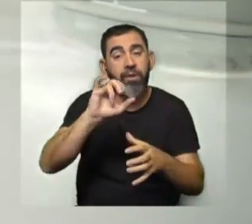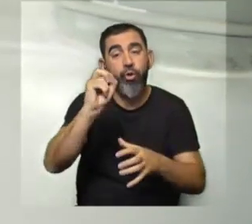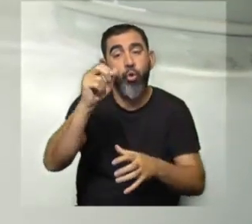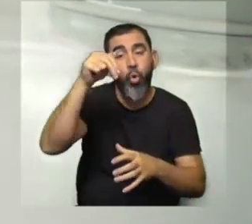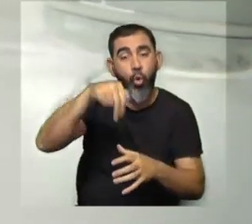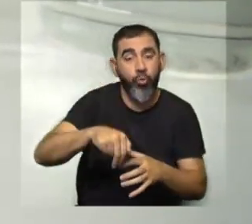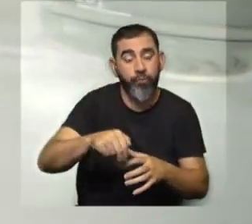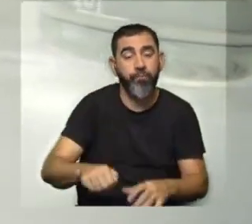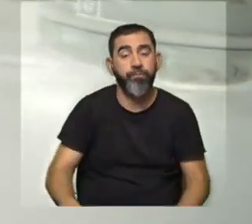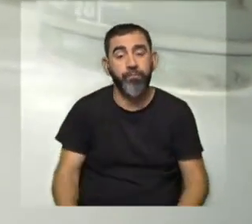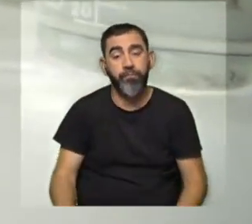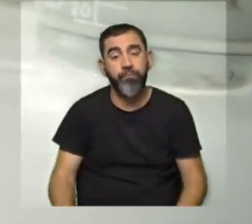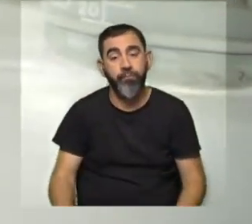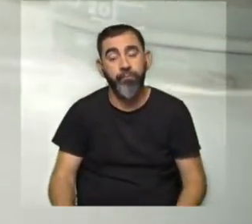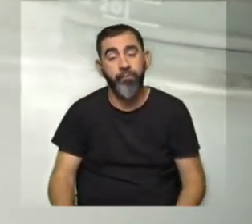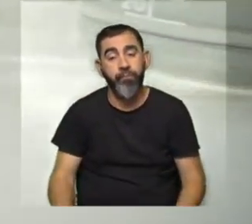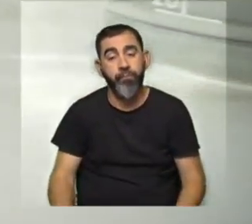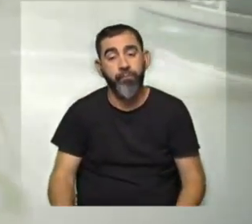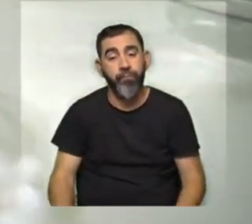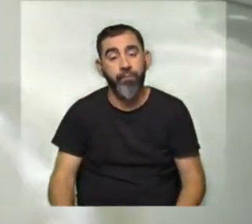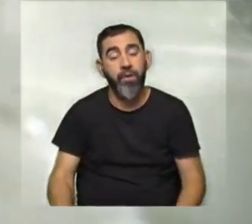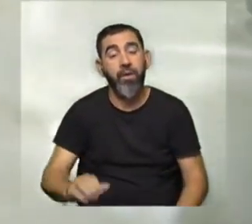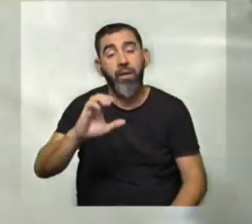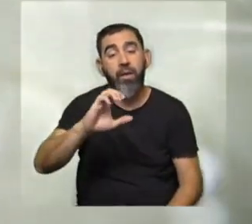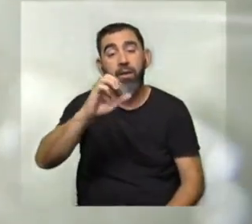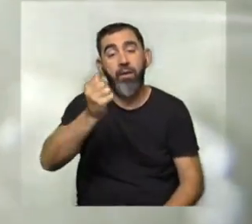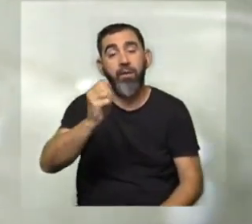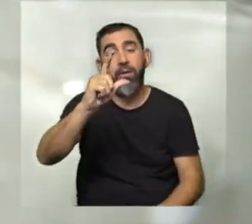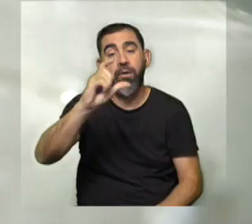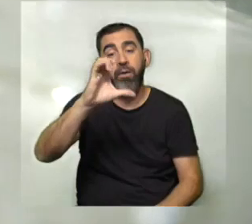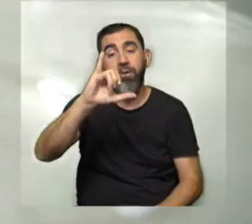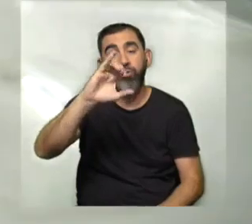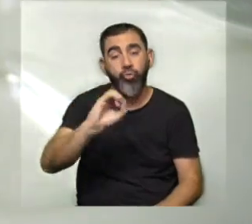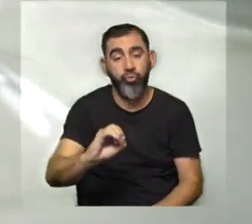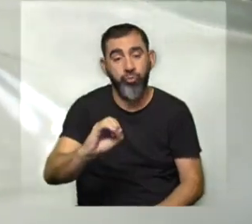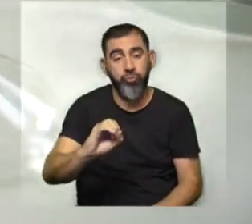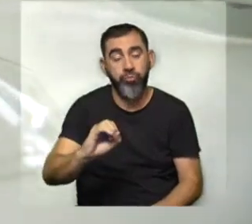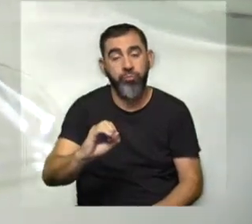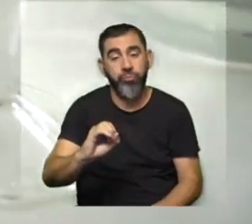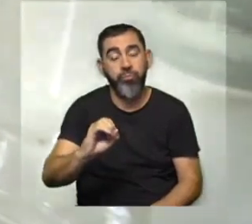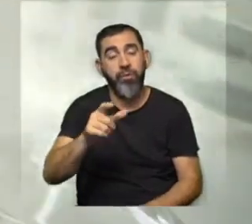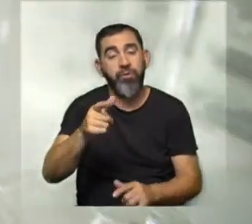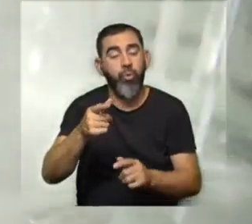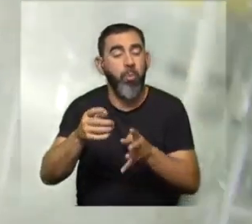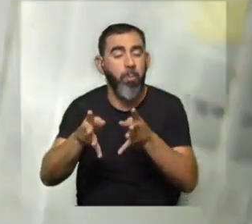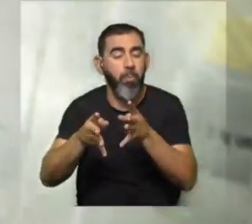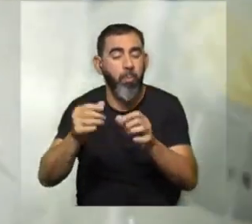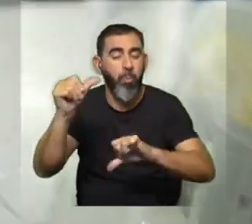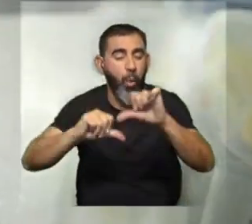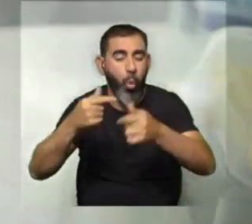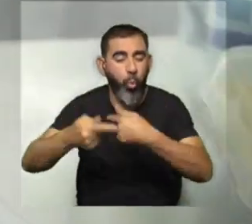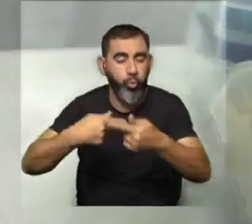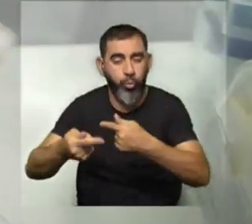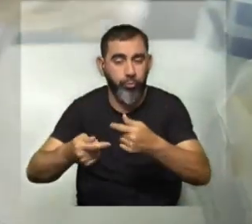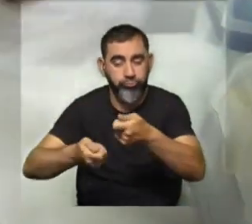esta oportunidad tenemos la concentración de iones de calcio, vamos a medir. Esto es un reactivo colorimétrico